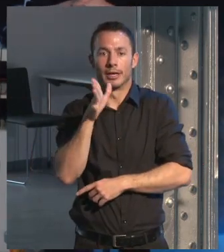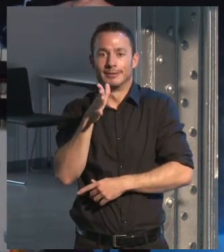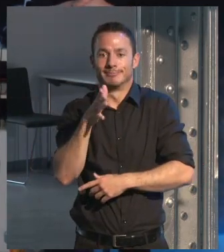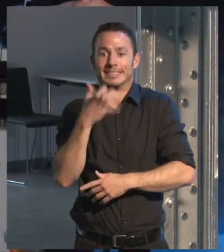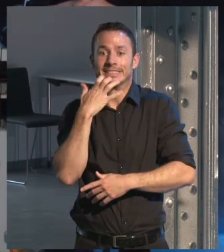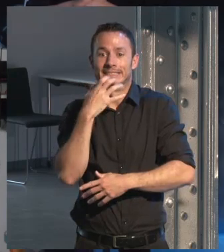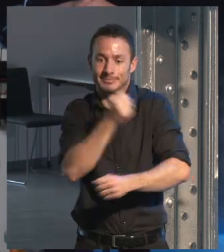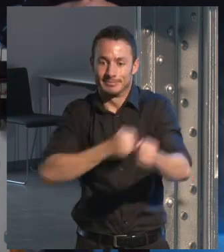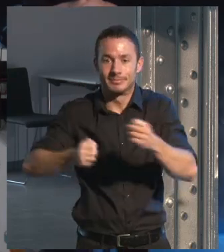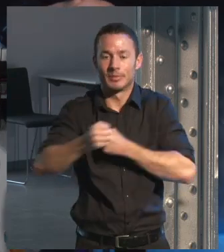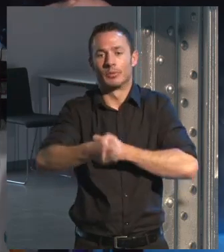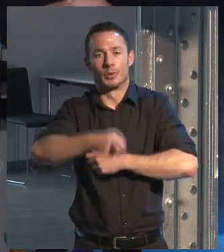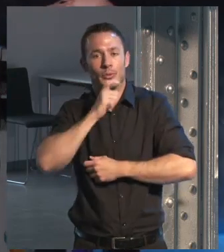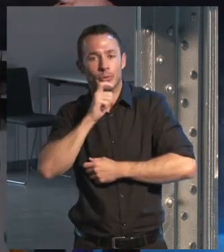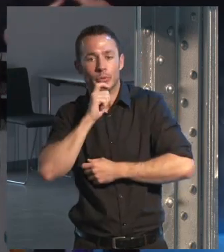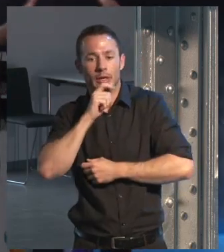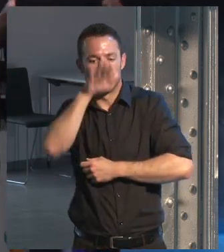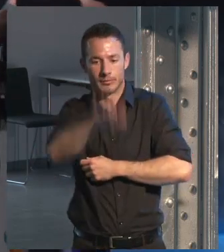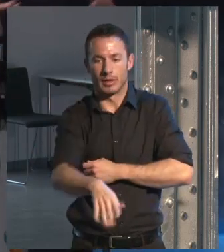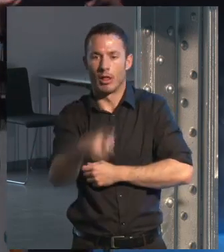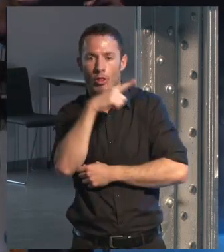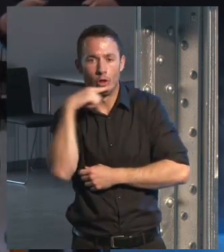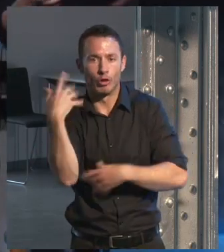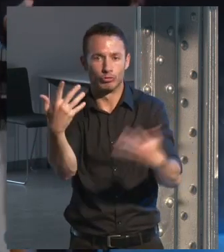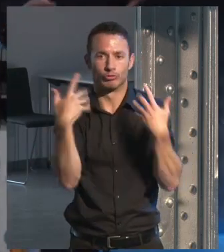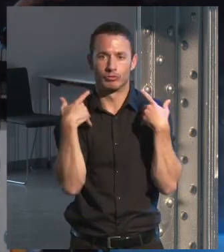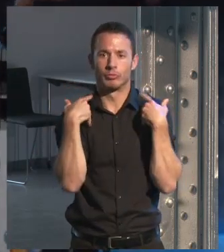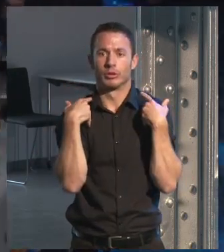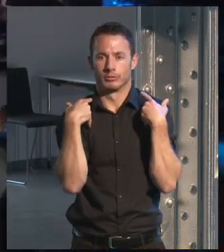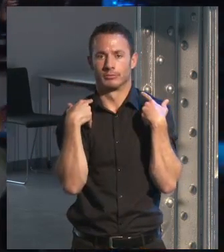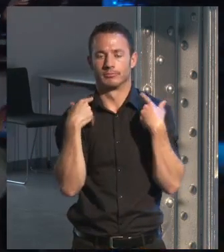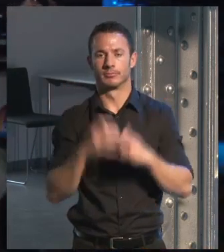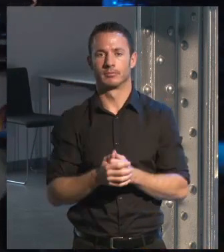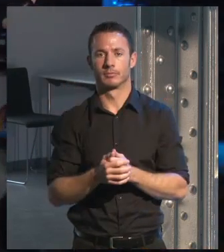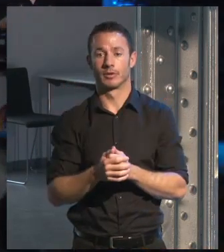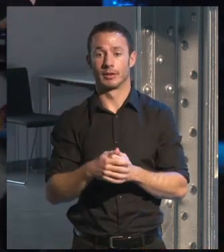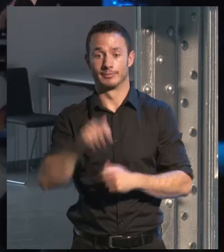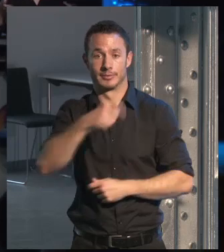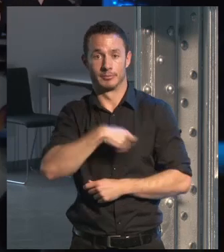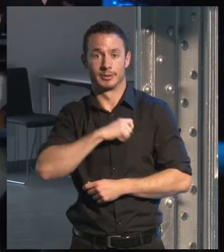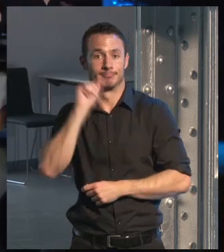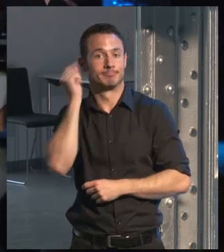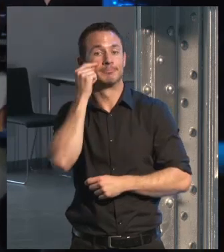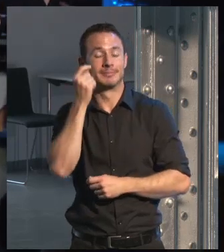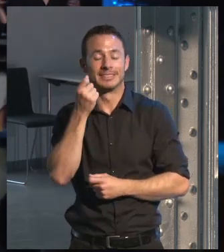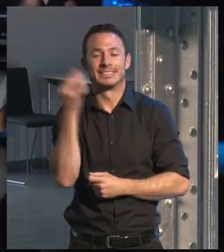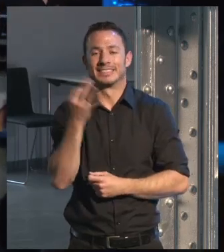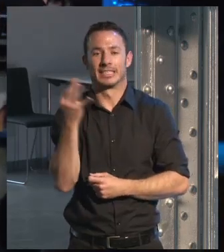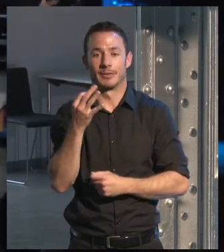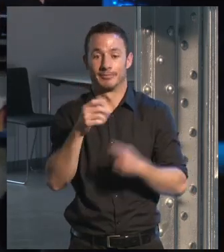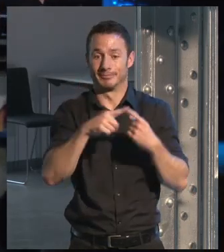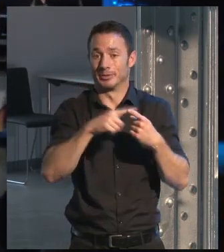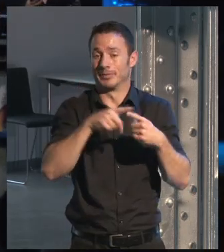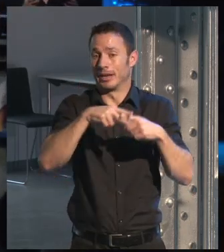¿no? El dolor y el sufrimiento que pasa el chaval. Claro, y precisamente eso es lo que hemos detectado en España. Uno, que no tenemos herramientas para acabar con la situación de